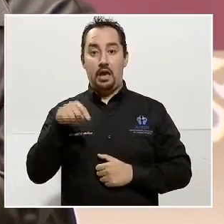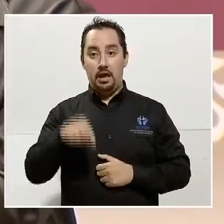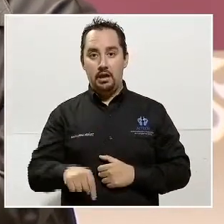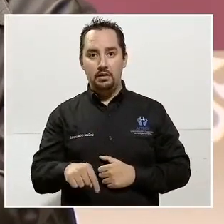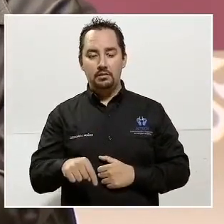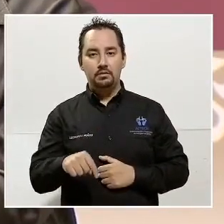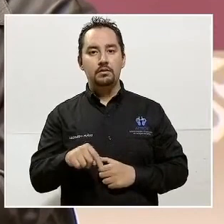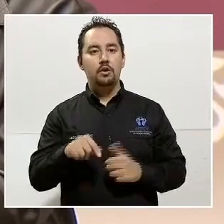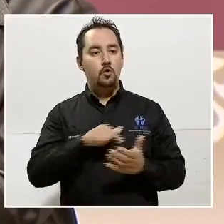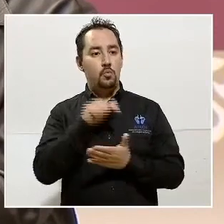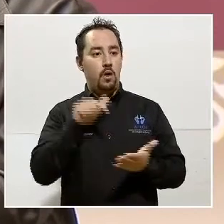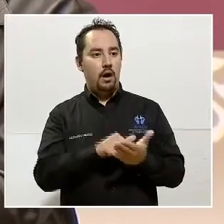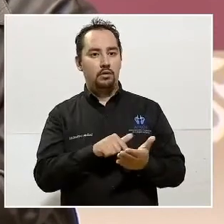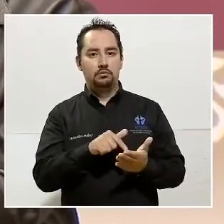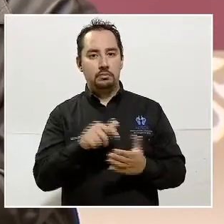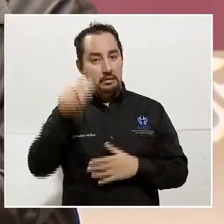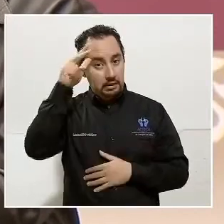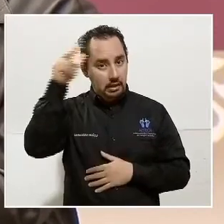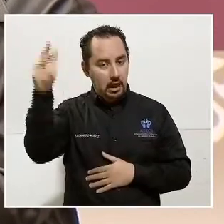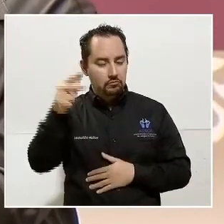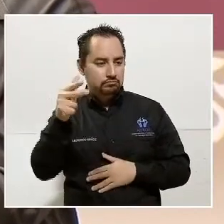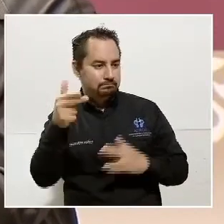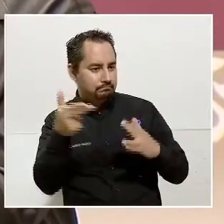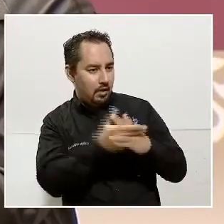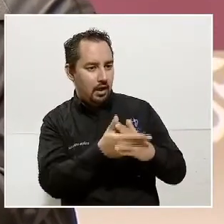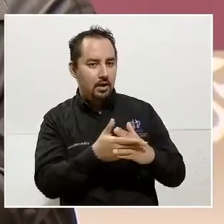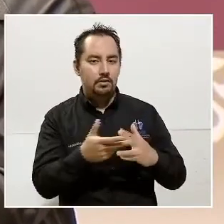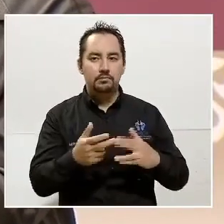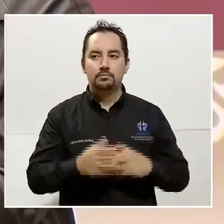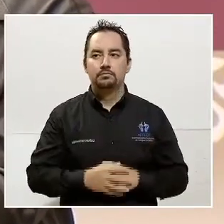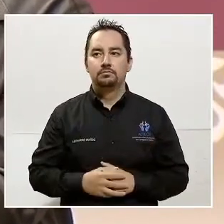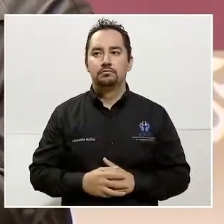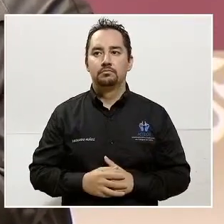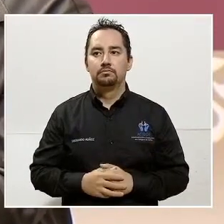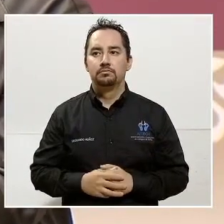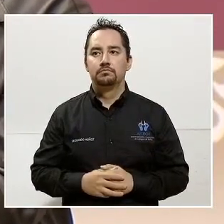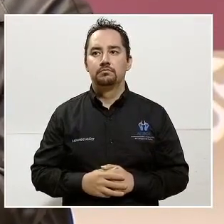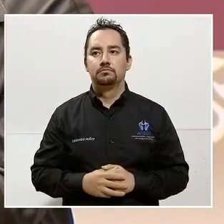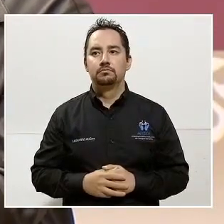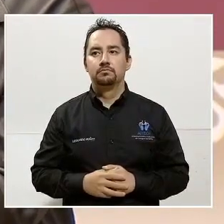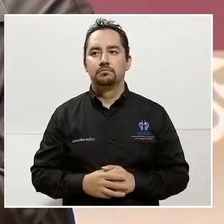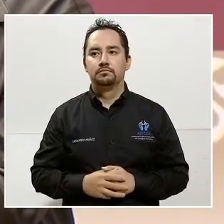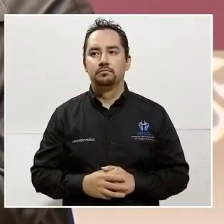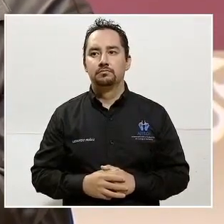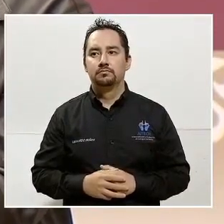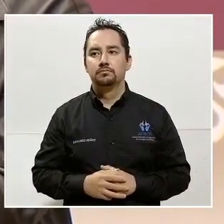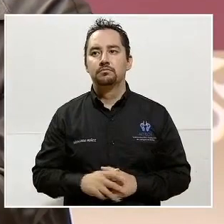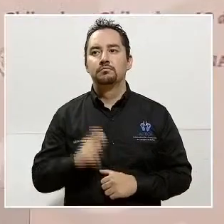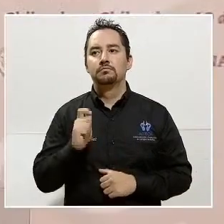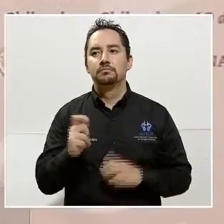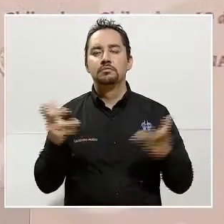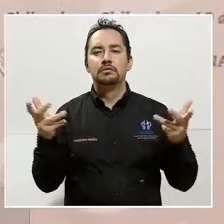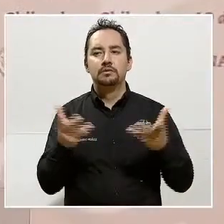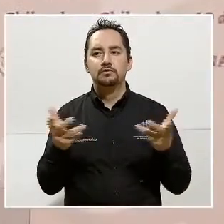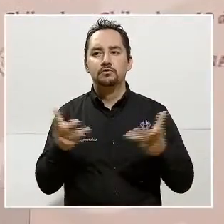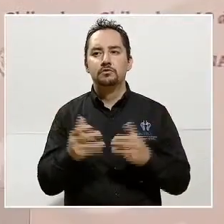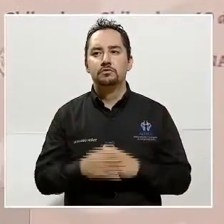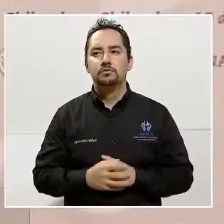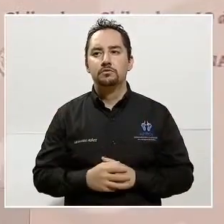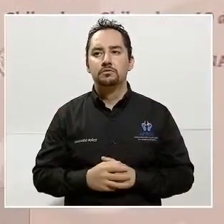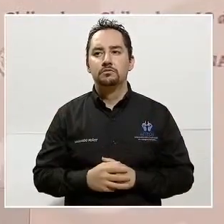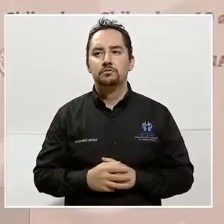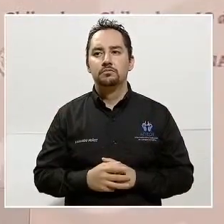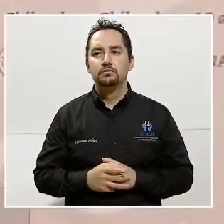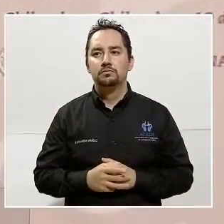asesinaron a Hidalgo y en donde se llevó a cabo un